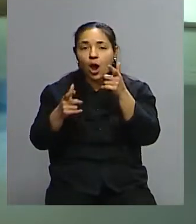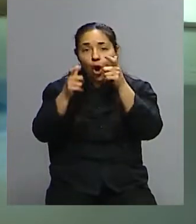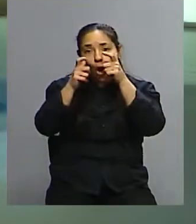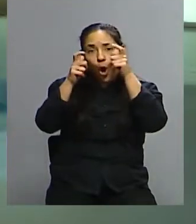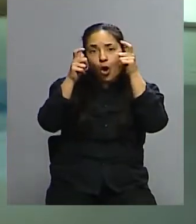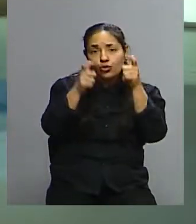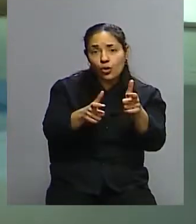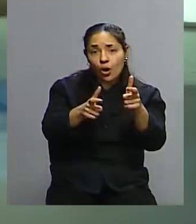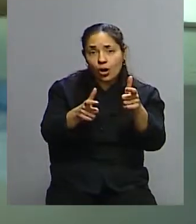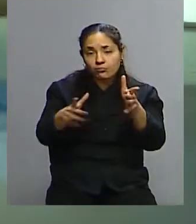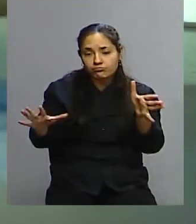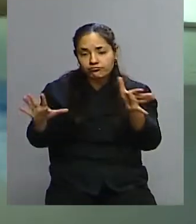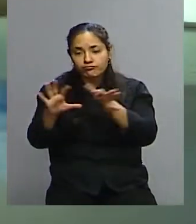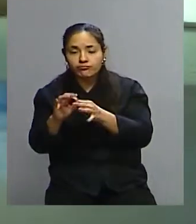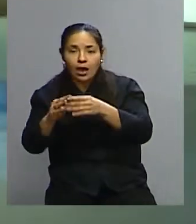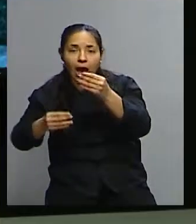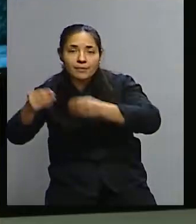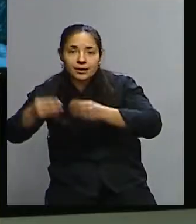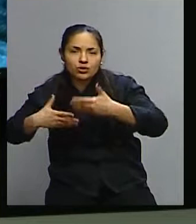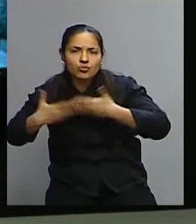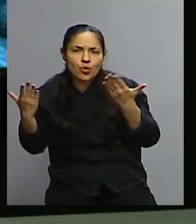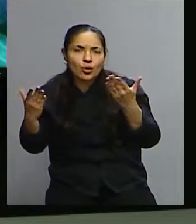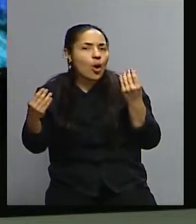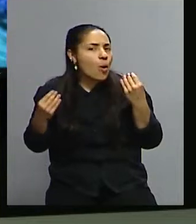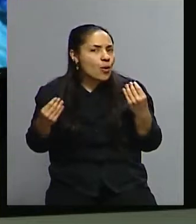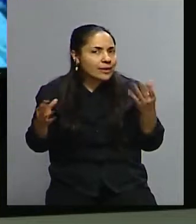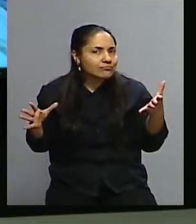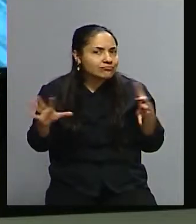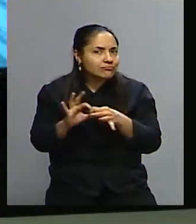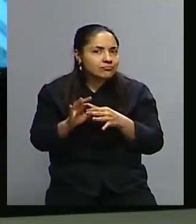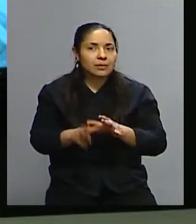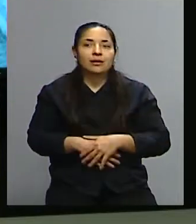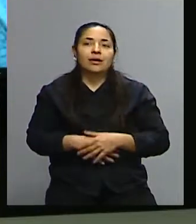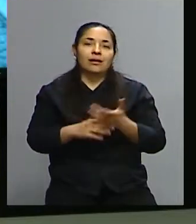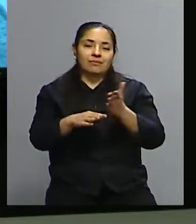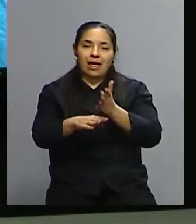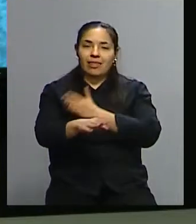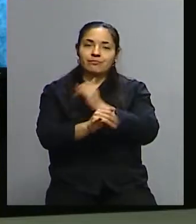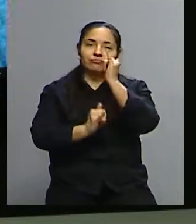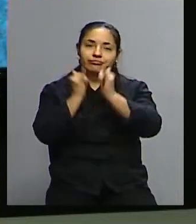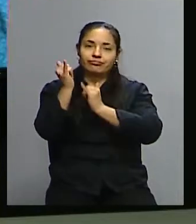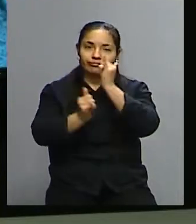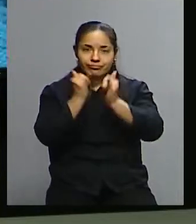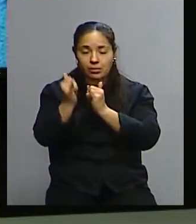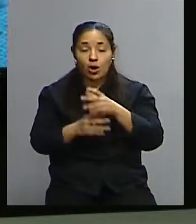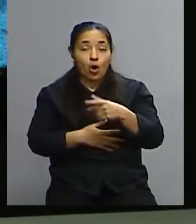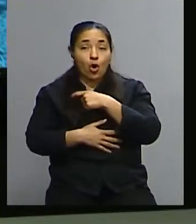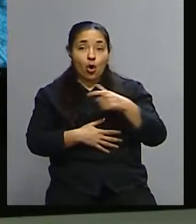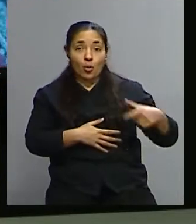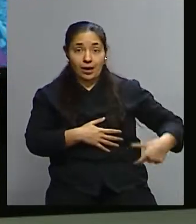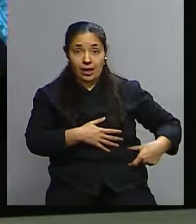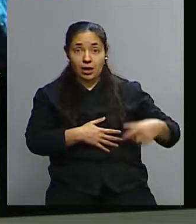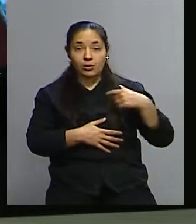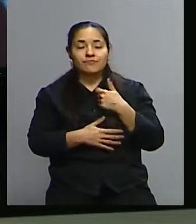las funciones de la administración pública. Bueno, para hacer una introducción, el Estado, para prestar